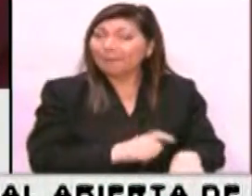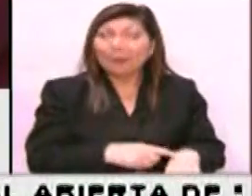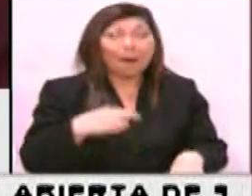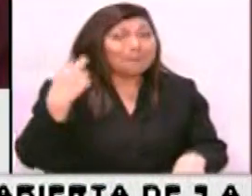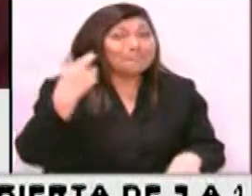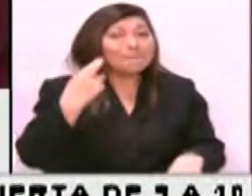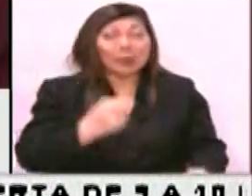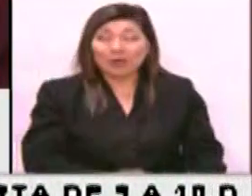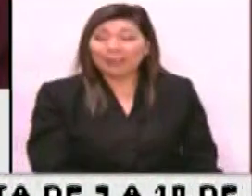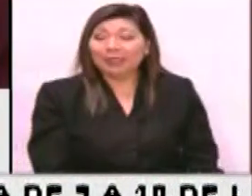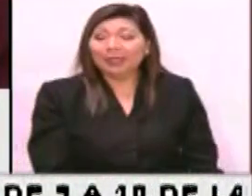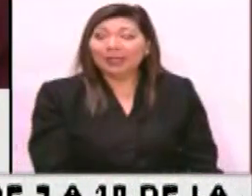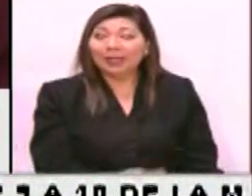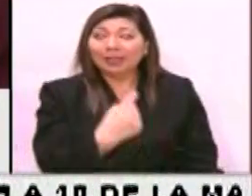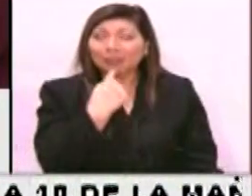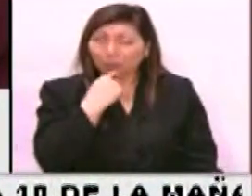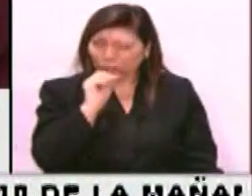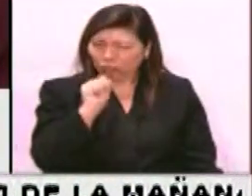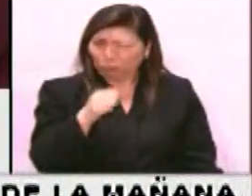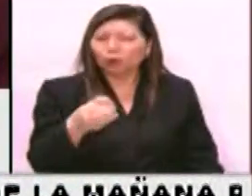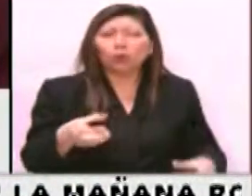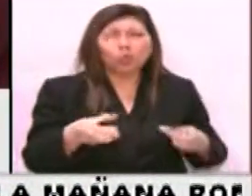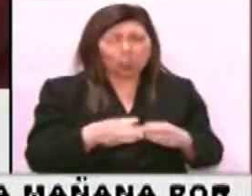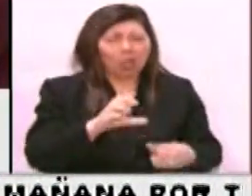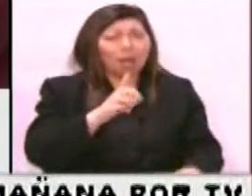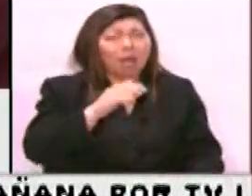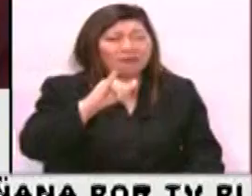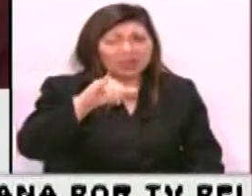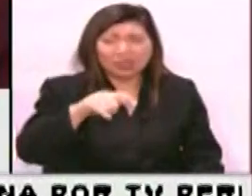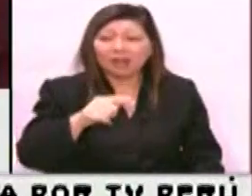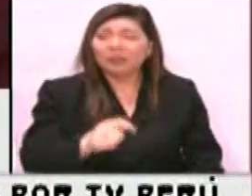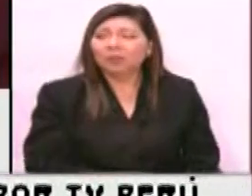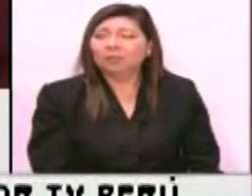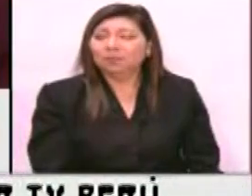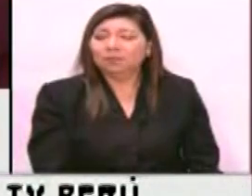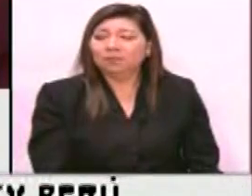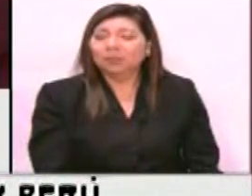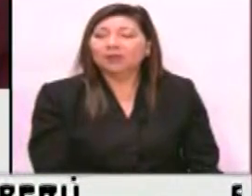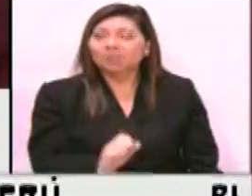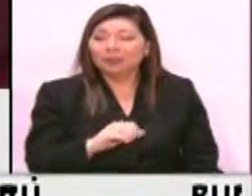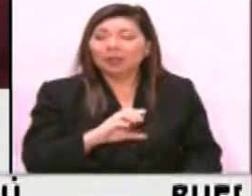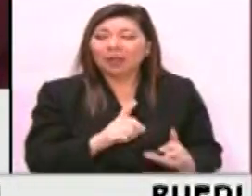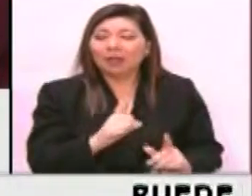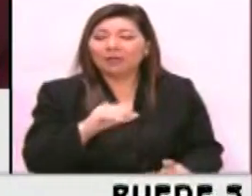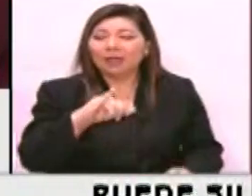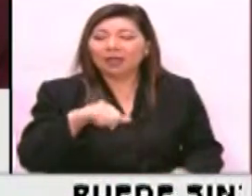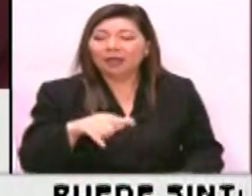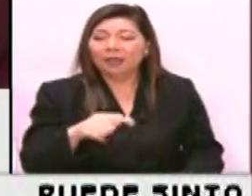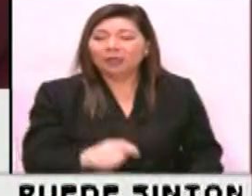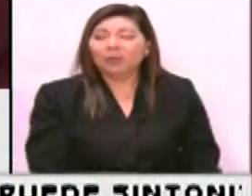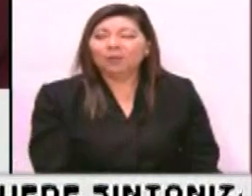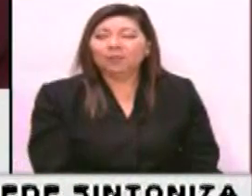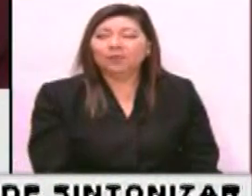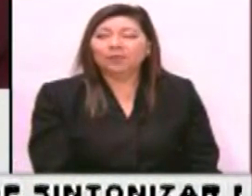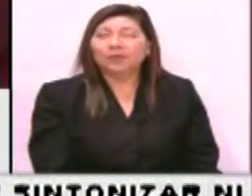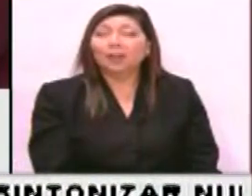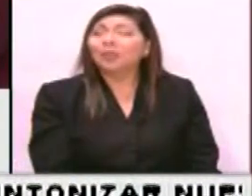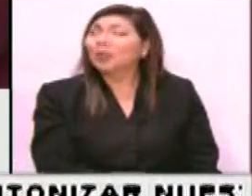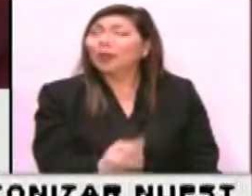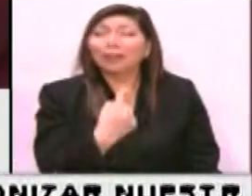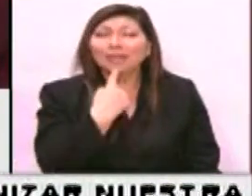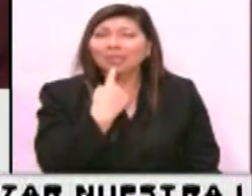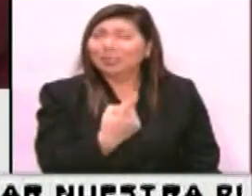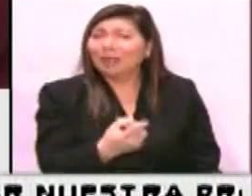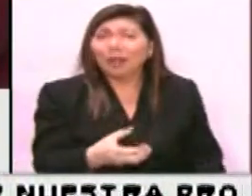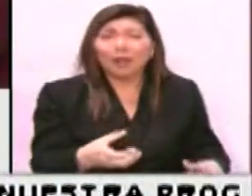político dice, vamos a la Comisión Lava Jato, y el presidente dice, vamos a la Comisión Lava Jato. No solamente dice,